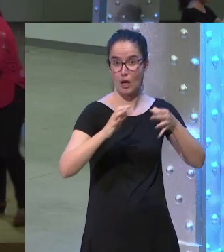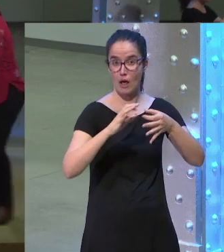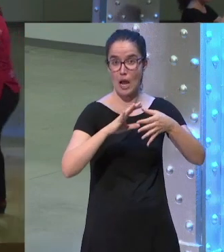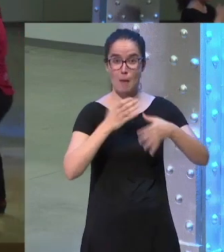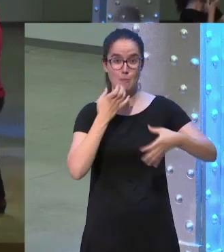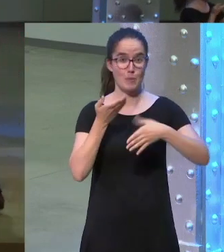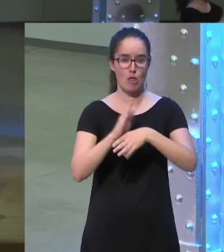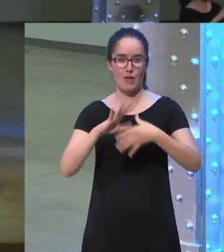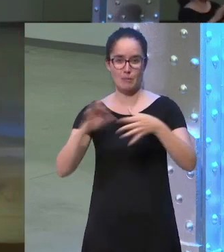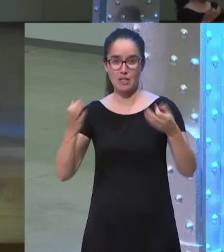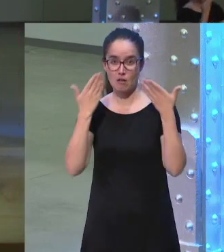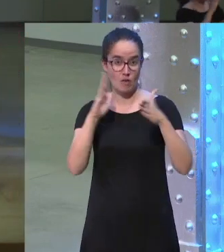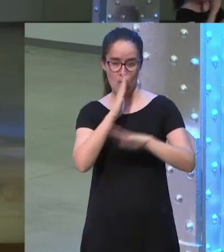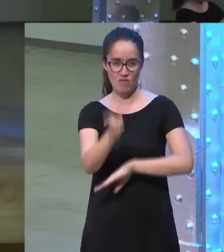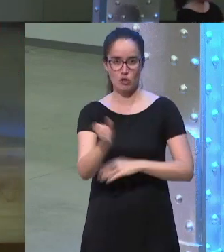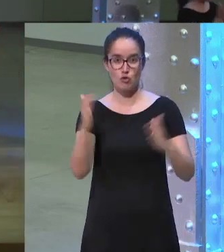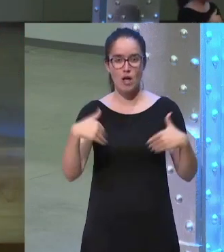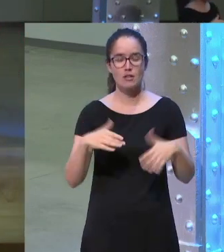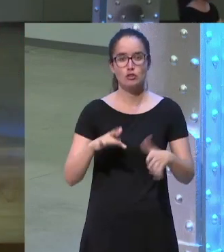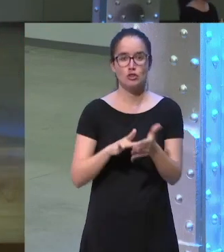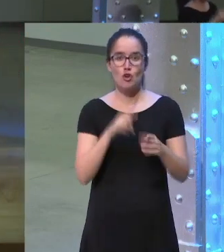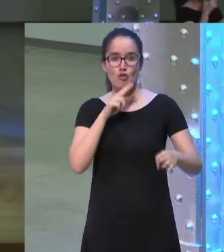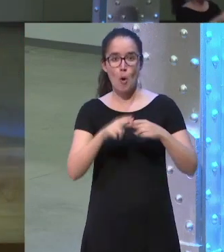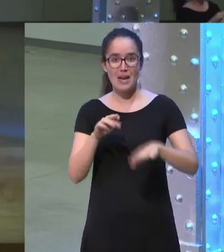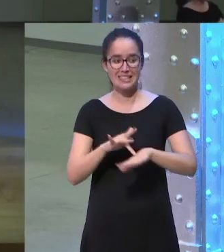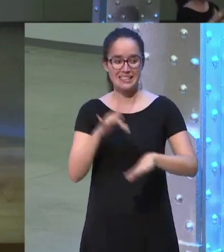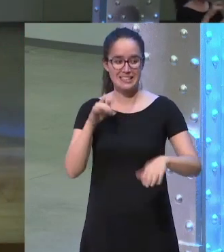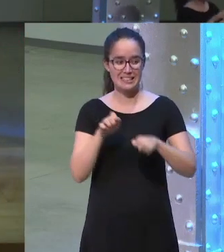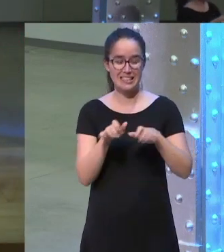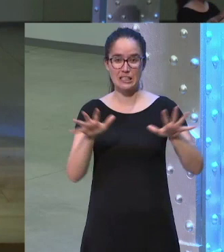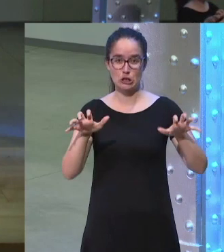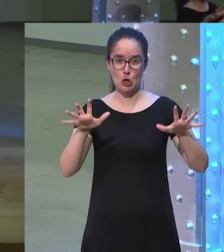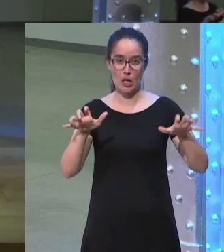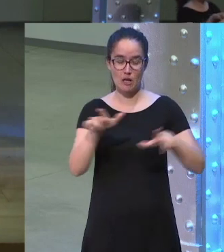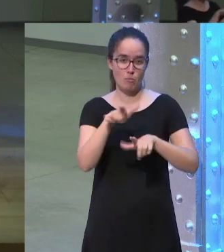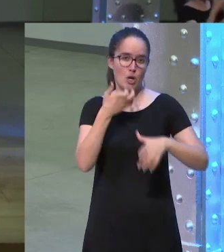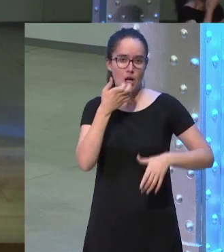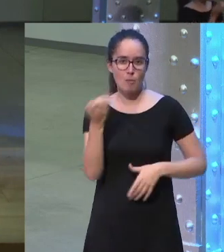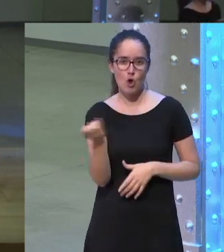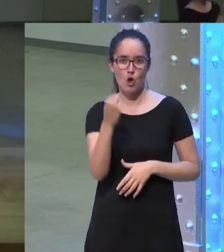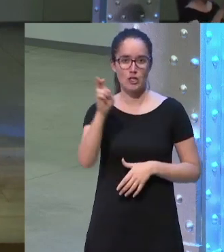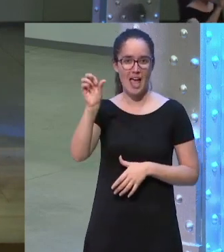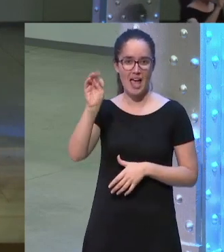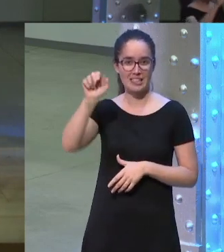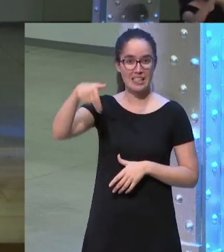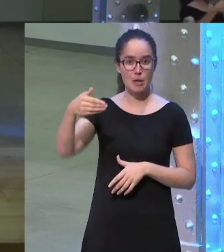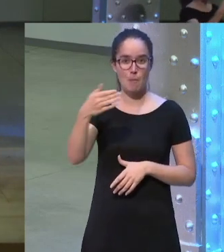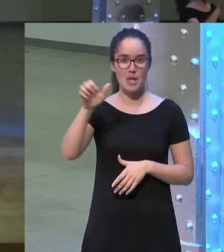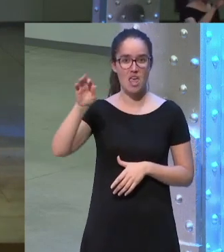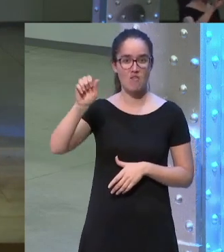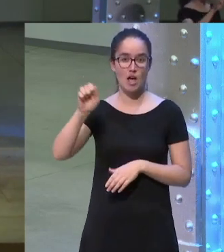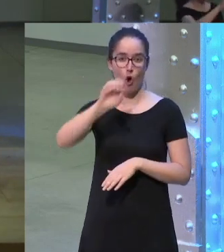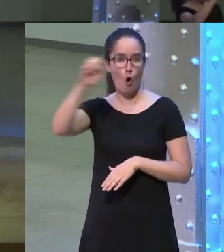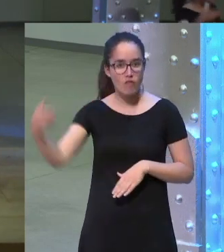de la amistad en Facebook, vamos a tener a lo que se llaman los sensores, que son la gente, pues eran Justin Bieber, lo siento, Katy Perry,